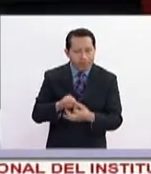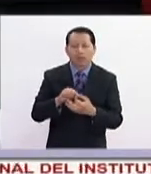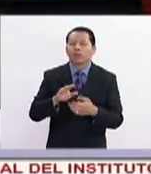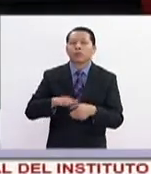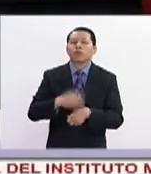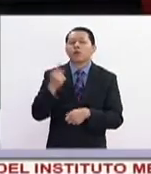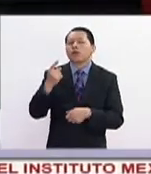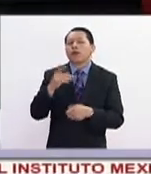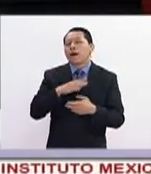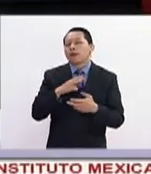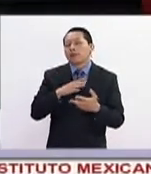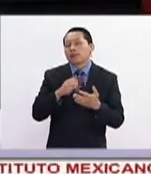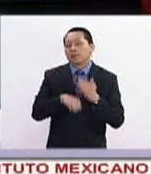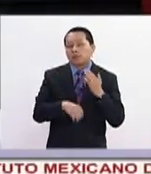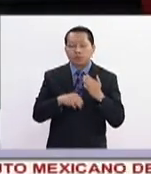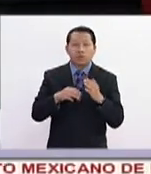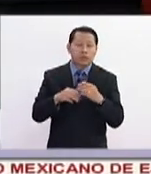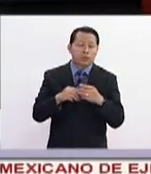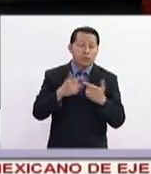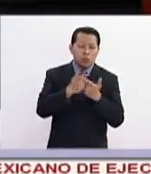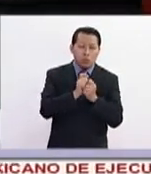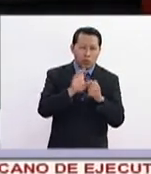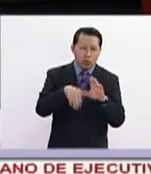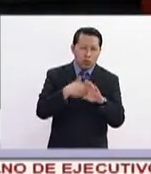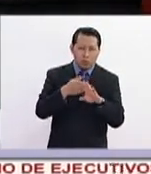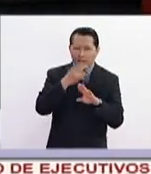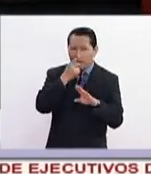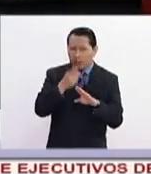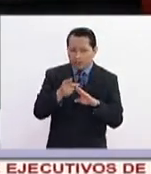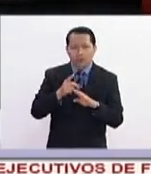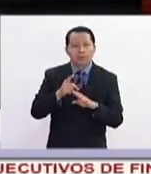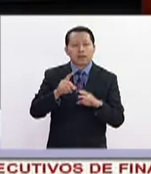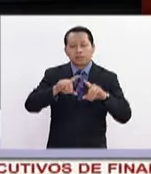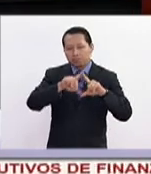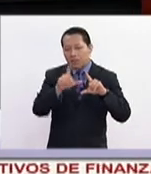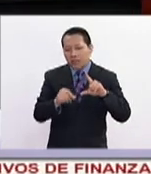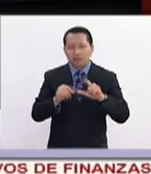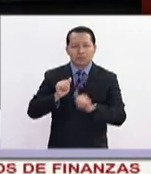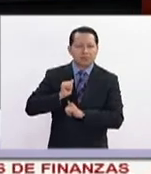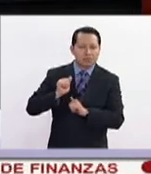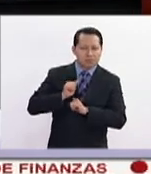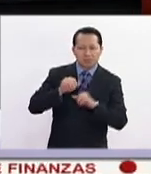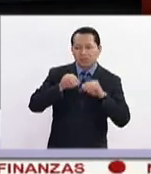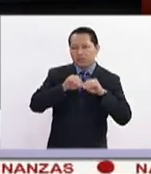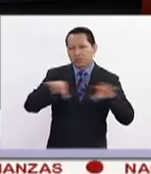supuesto, hablo de sectores de la oposición, que dicen se va a militarizar al país con esta ley?